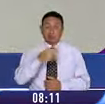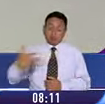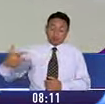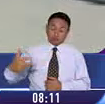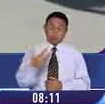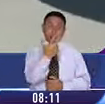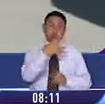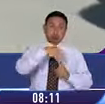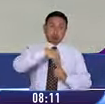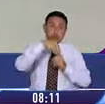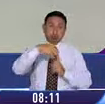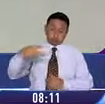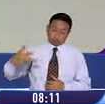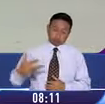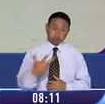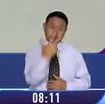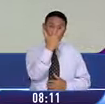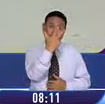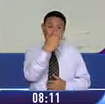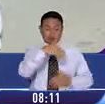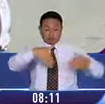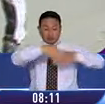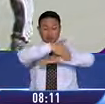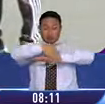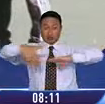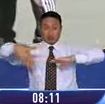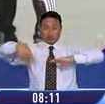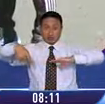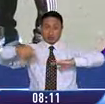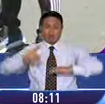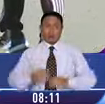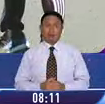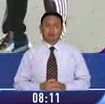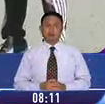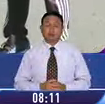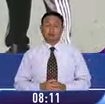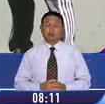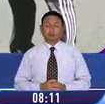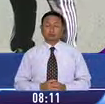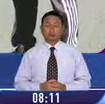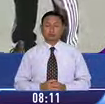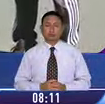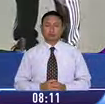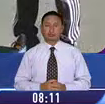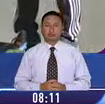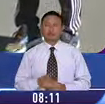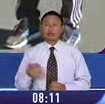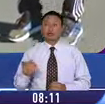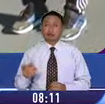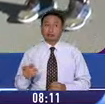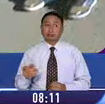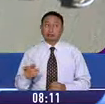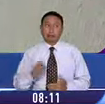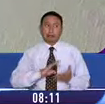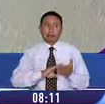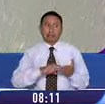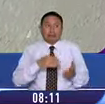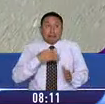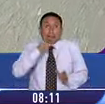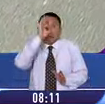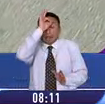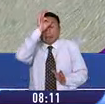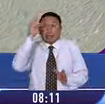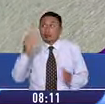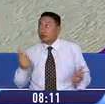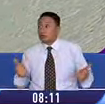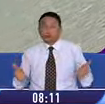poco más de prioridad que la vía plana, como decir. Ni él sabía, ni él sabía explicar